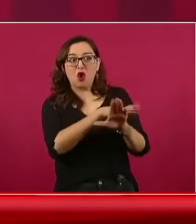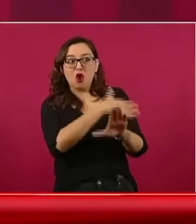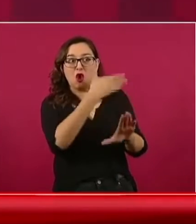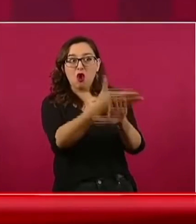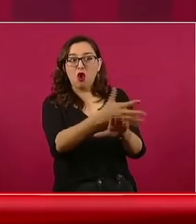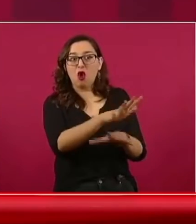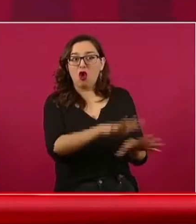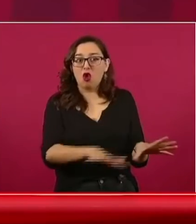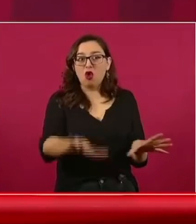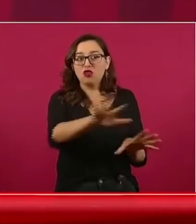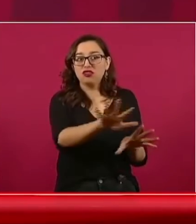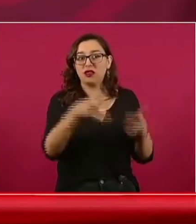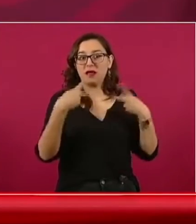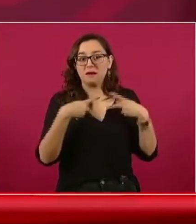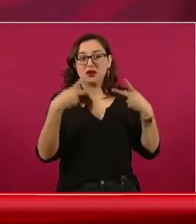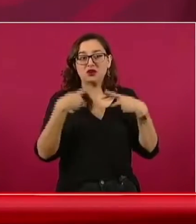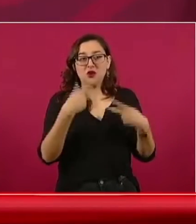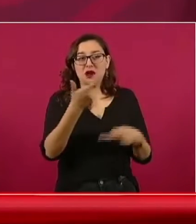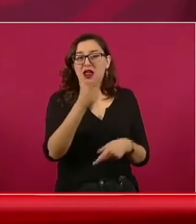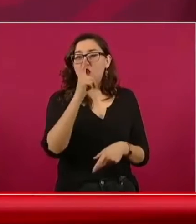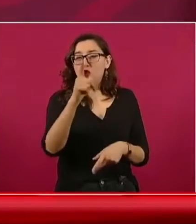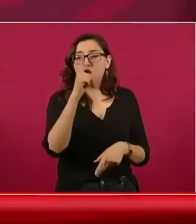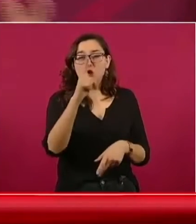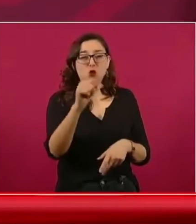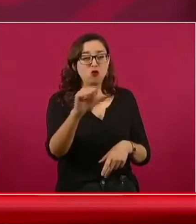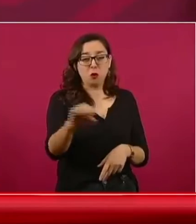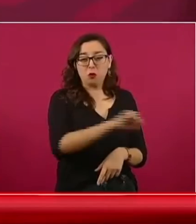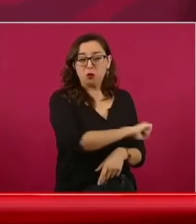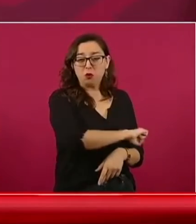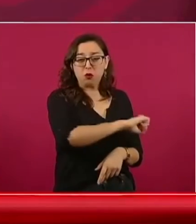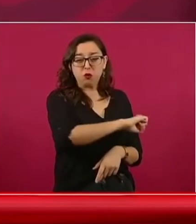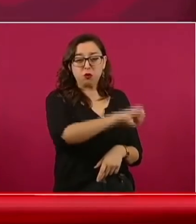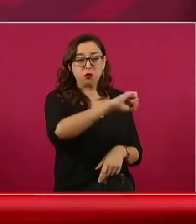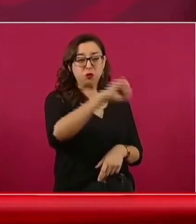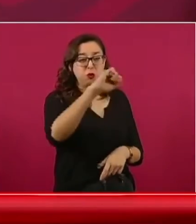de electricidad están